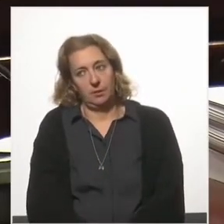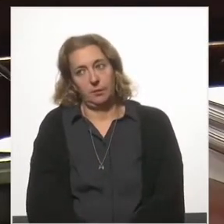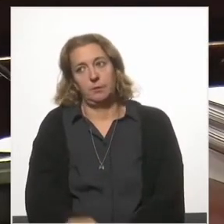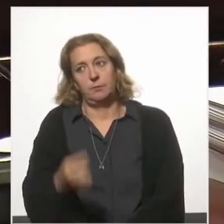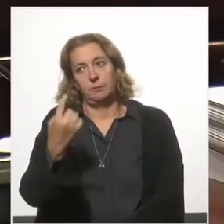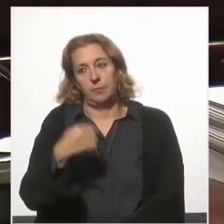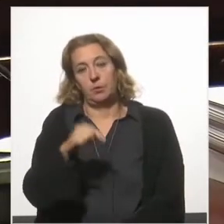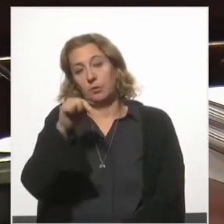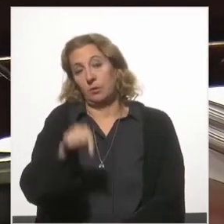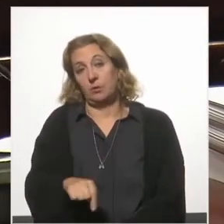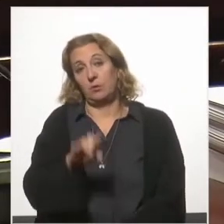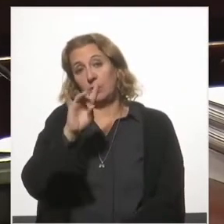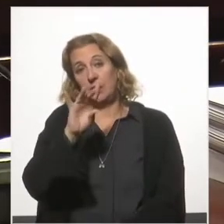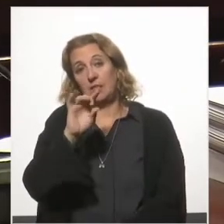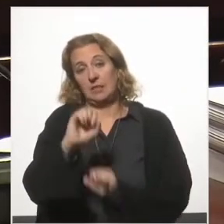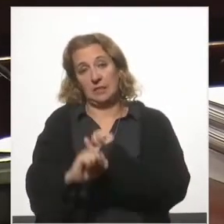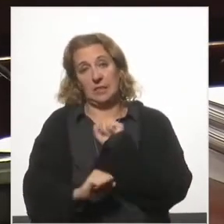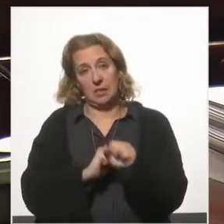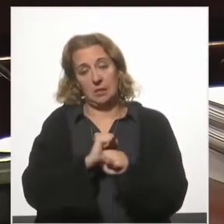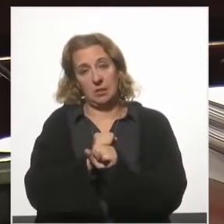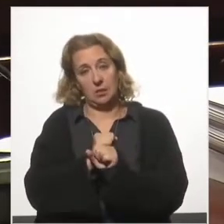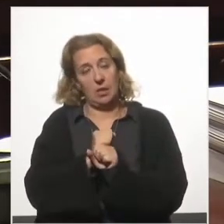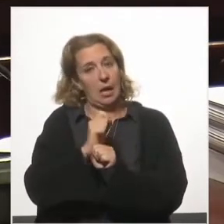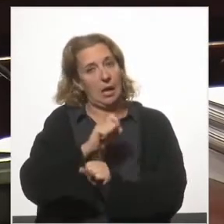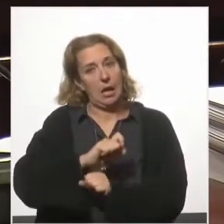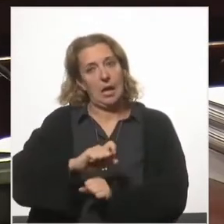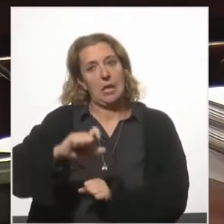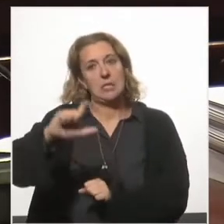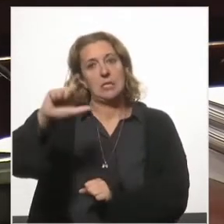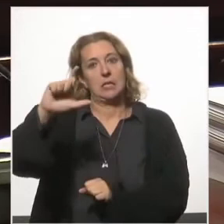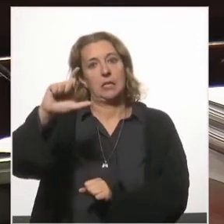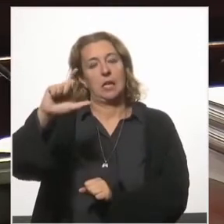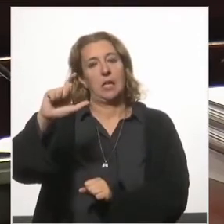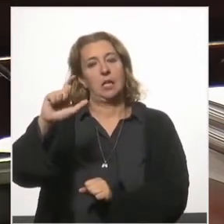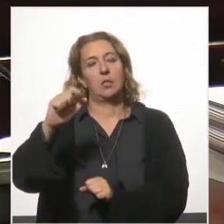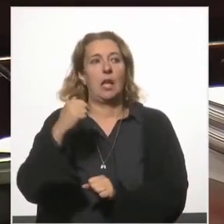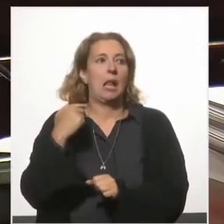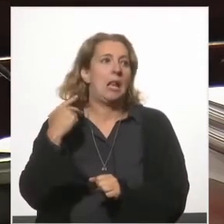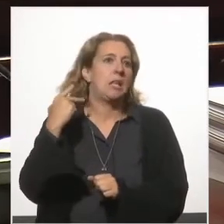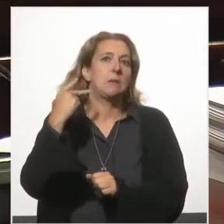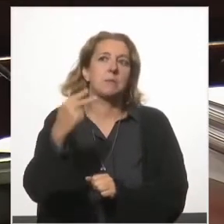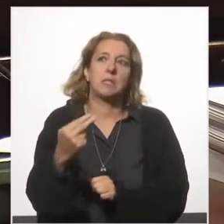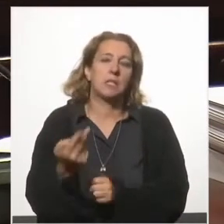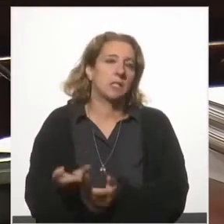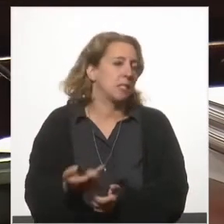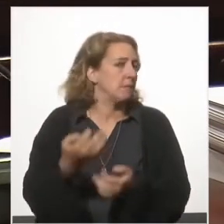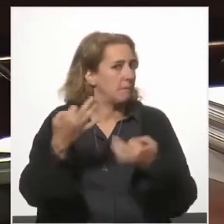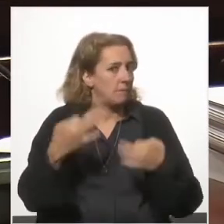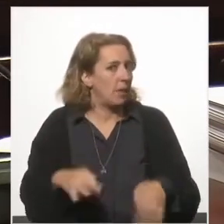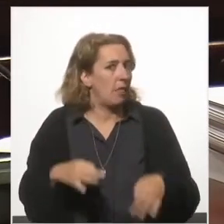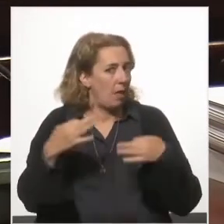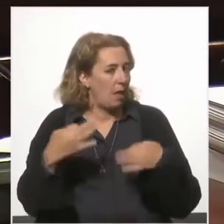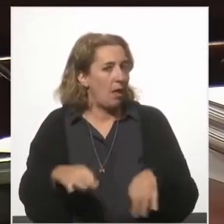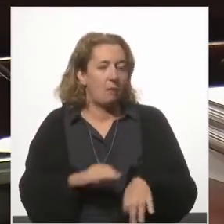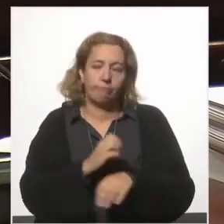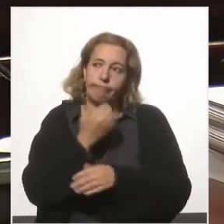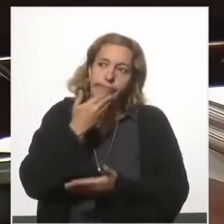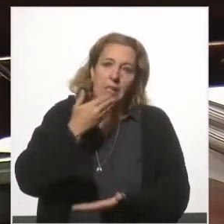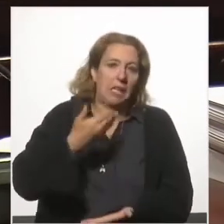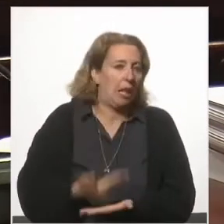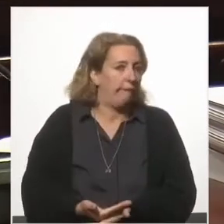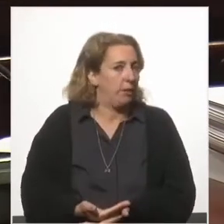pero que en estos 15 años se ha acrecentado a límites verdaderamente